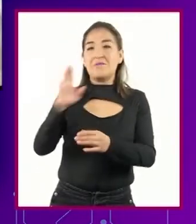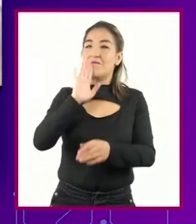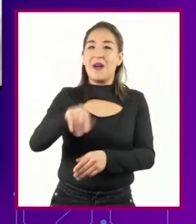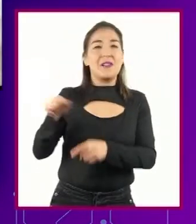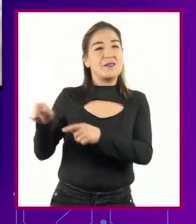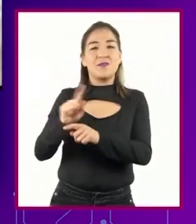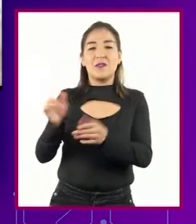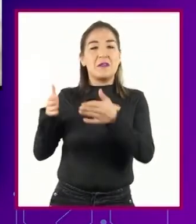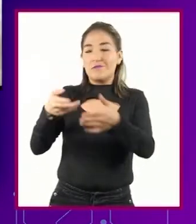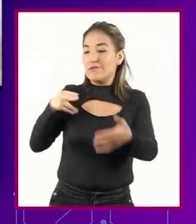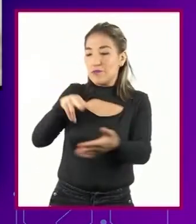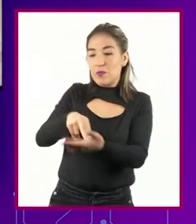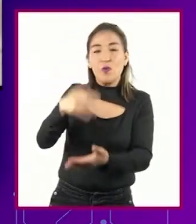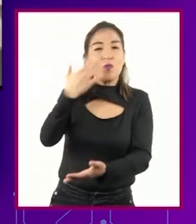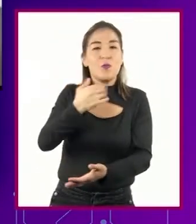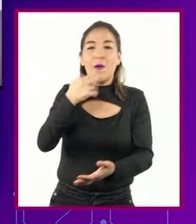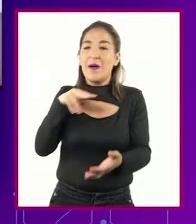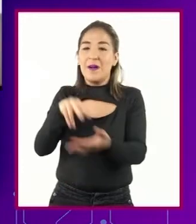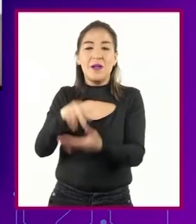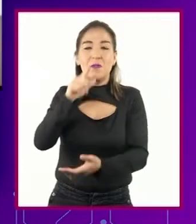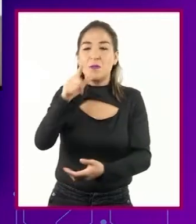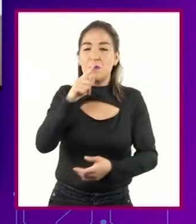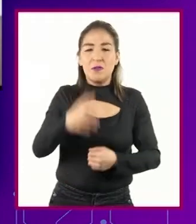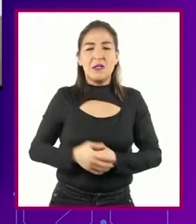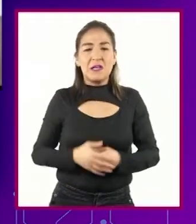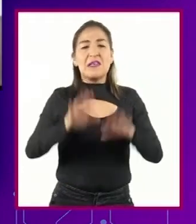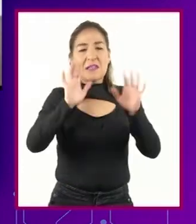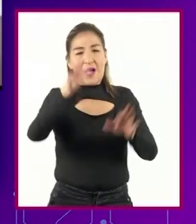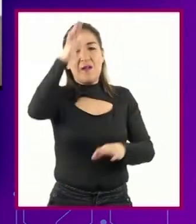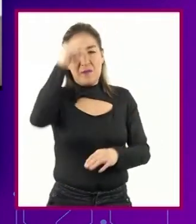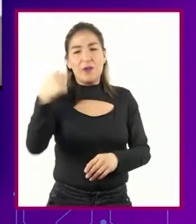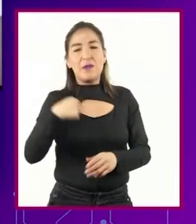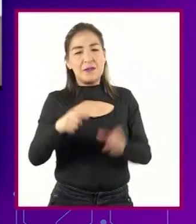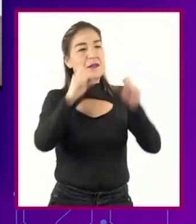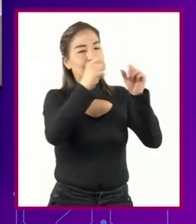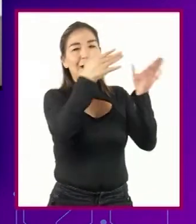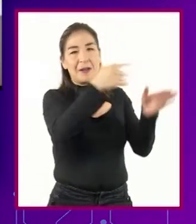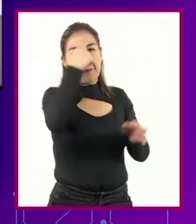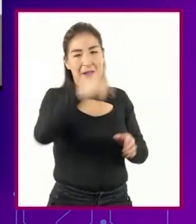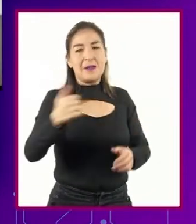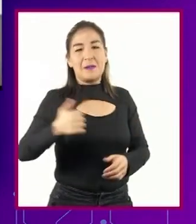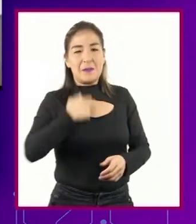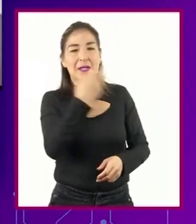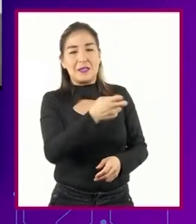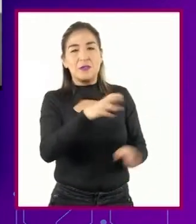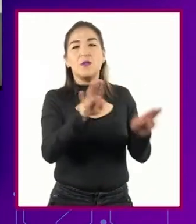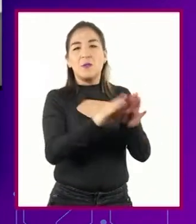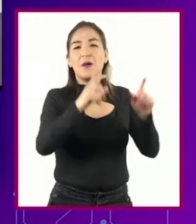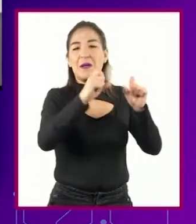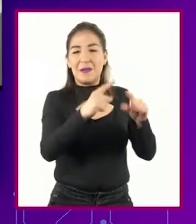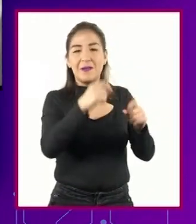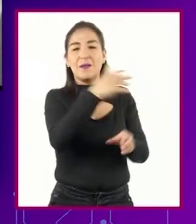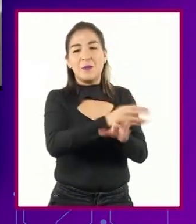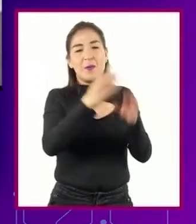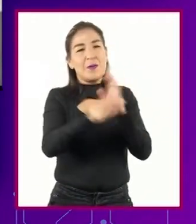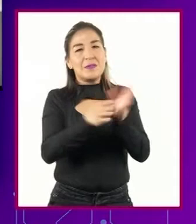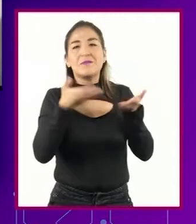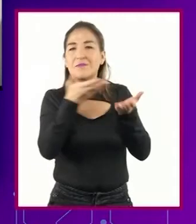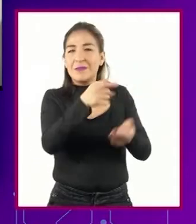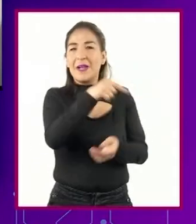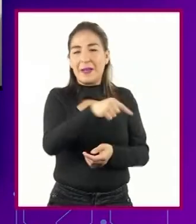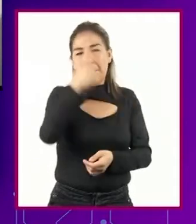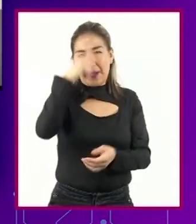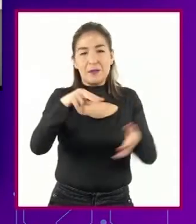porque no tiene un contacto. Ahora sí que... Pero sí habíamos quedado que el horno aquí para aprovechar los contactos que están ahí abajo del horno, él nos va a ayudar a poner